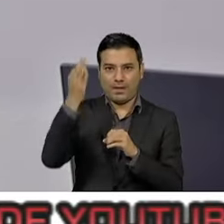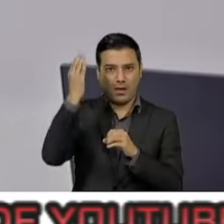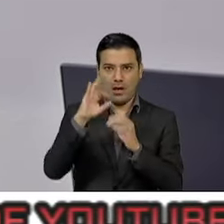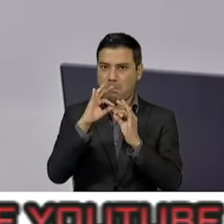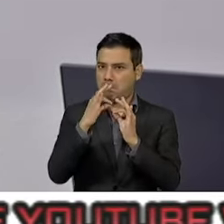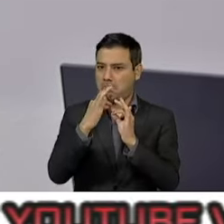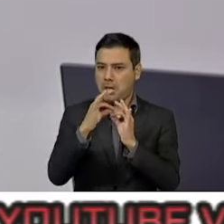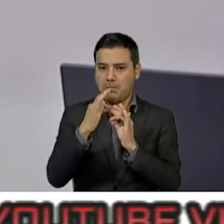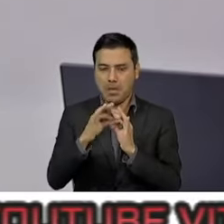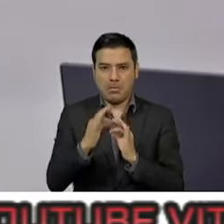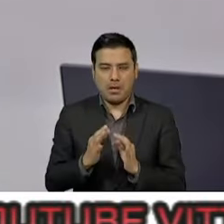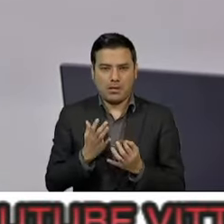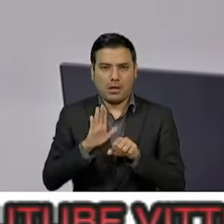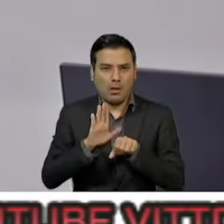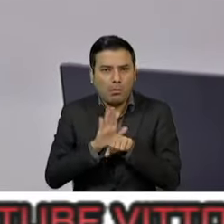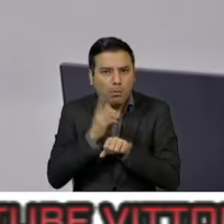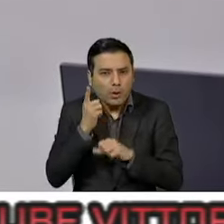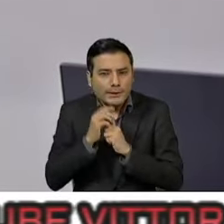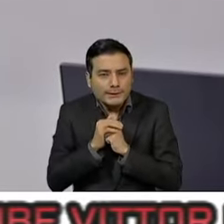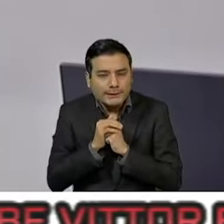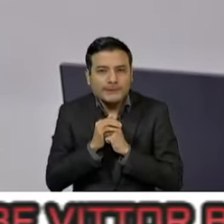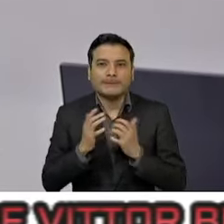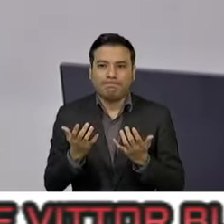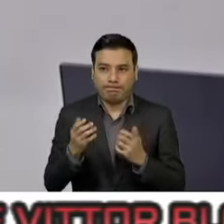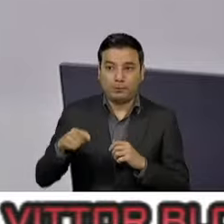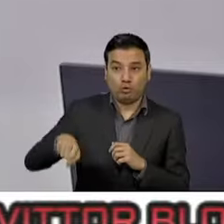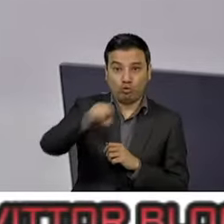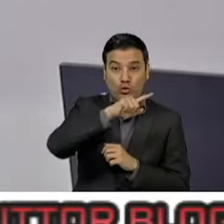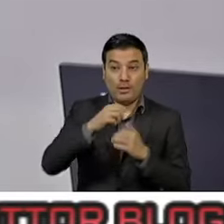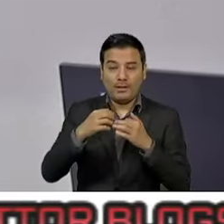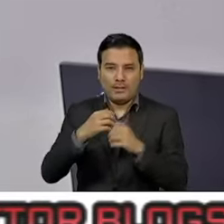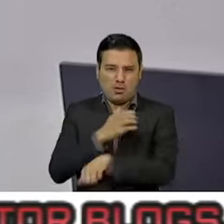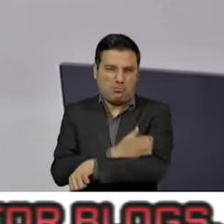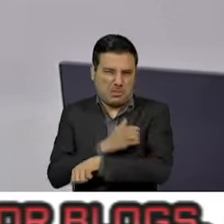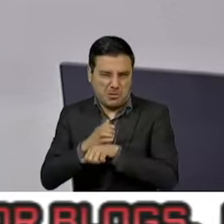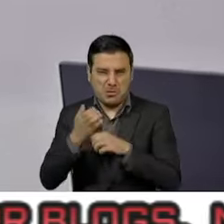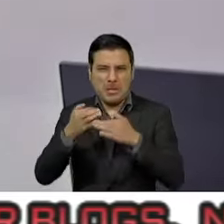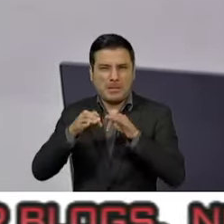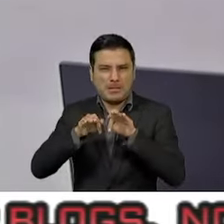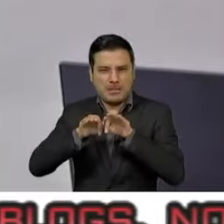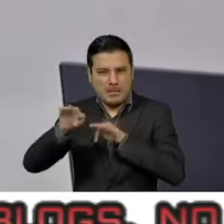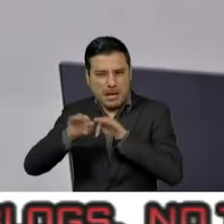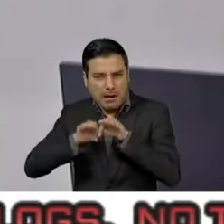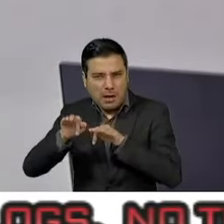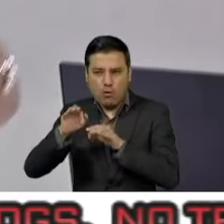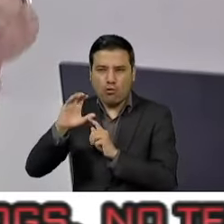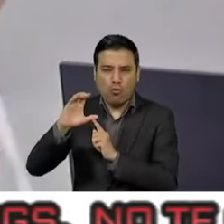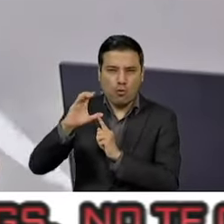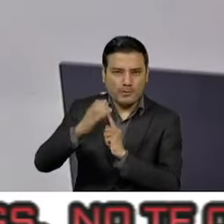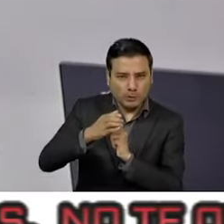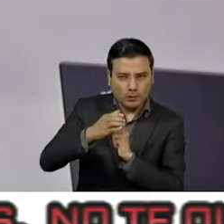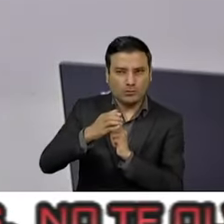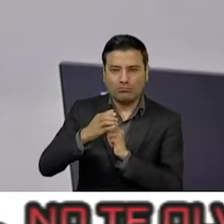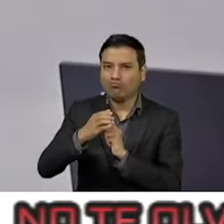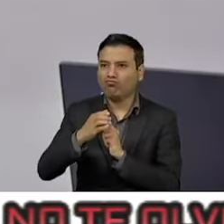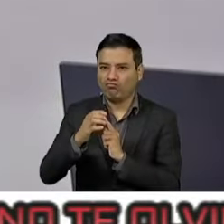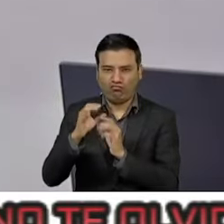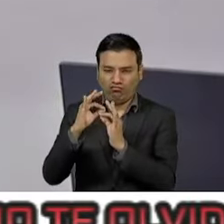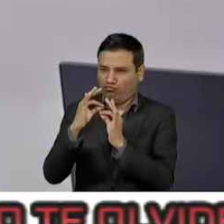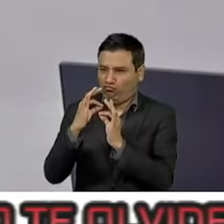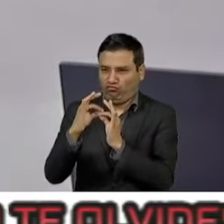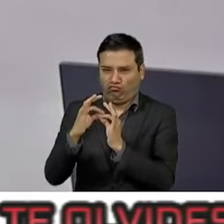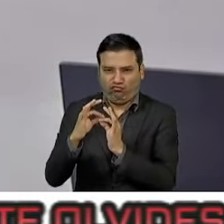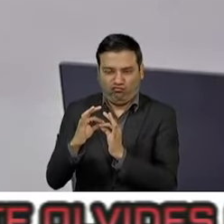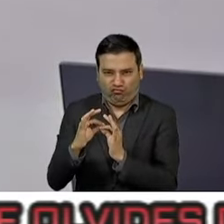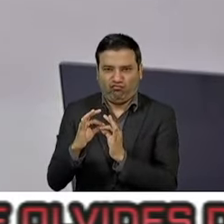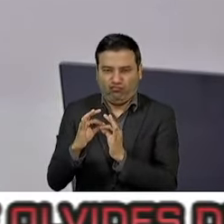es reflejo del seguimiento y de los trabajos realizados por mis colegas en las comisiones que integró este Consejo